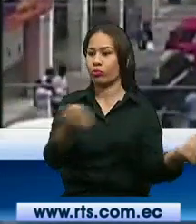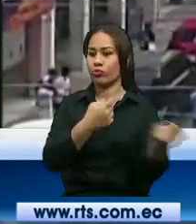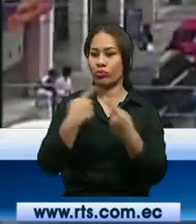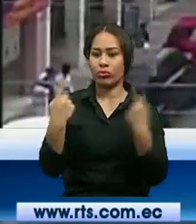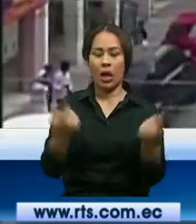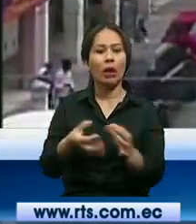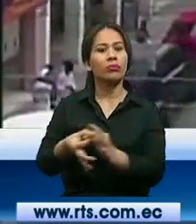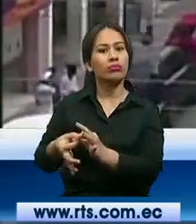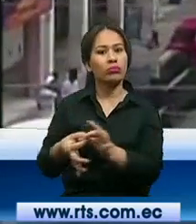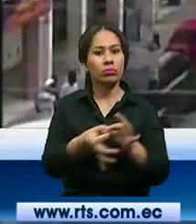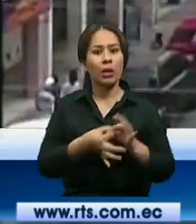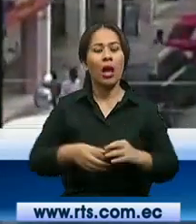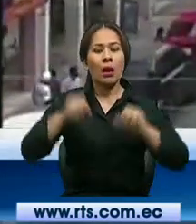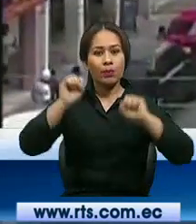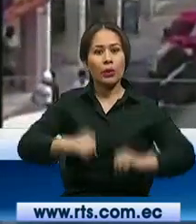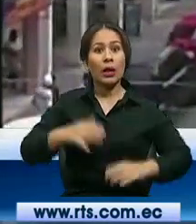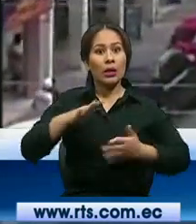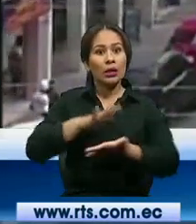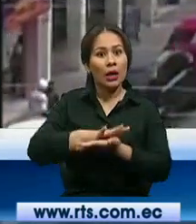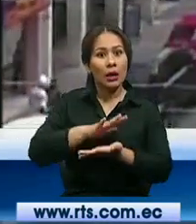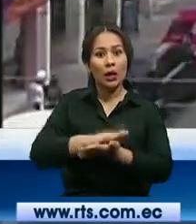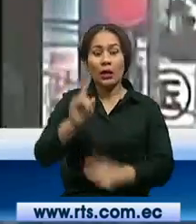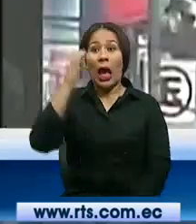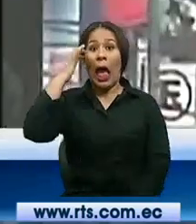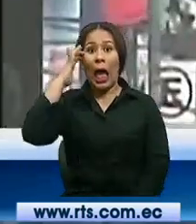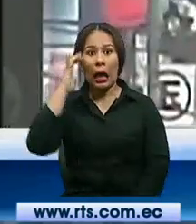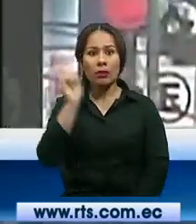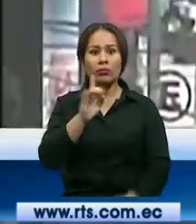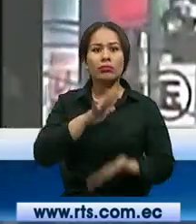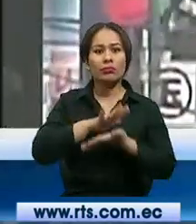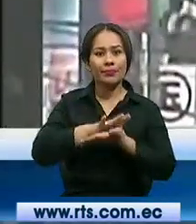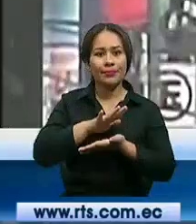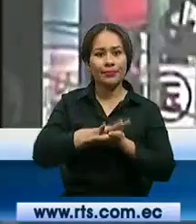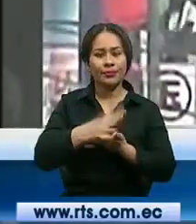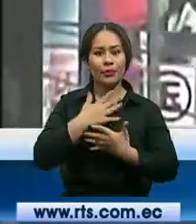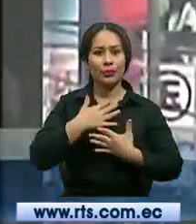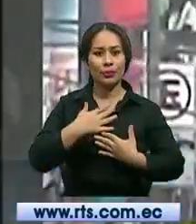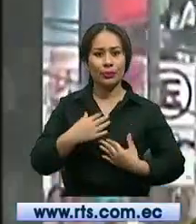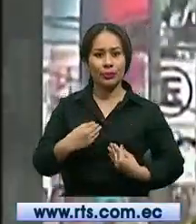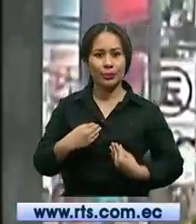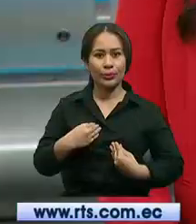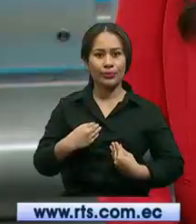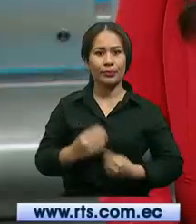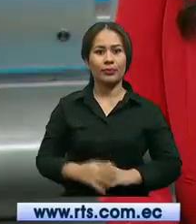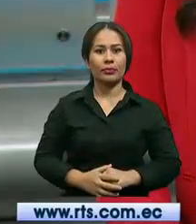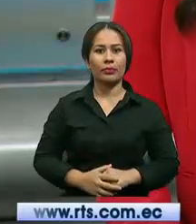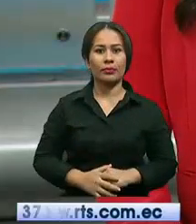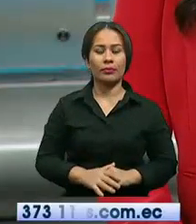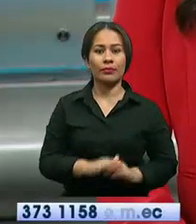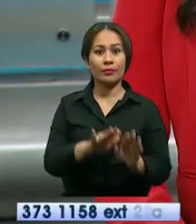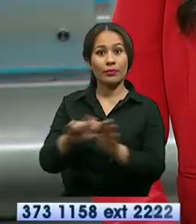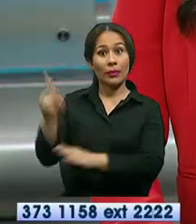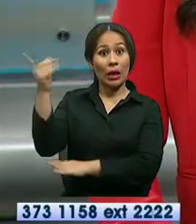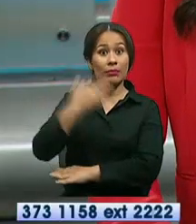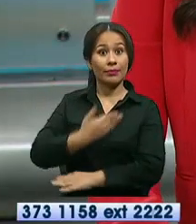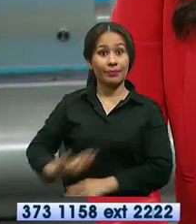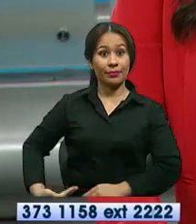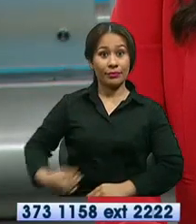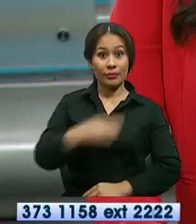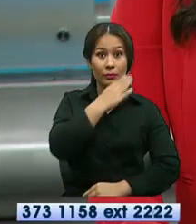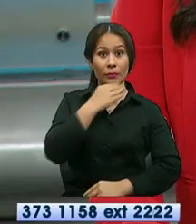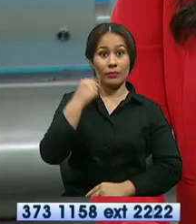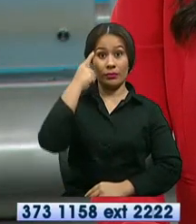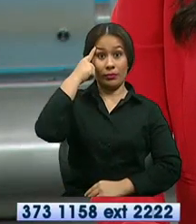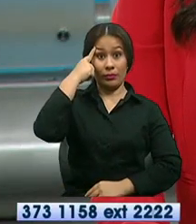a conservar la calma en caso de una emergencia, informó Sofía Vintimilla. El presidente de la